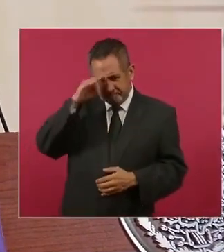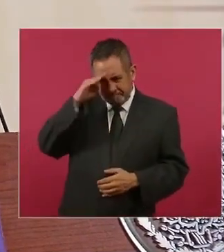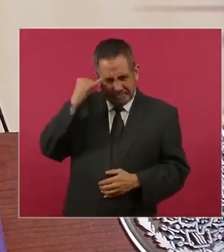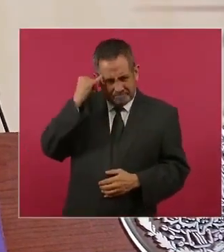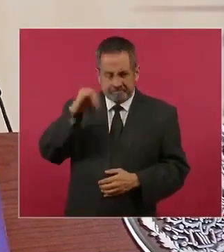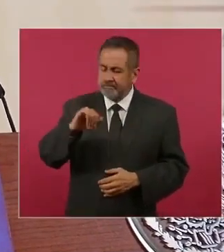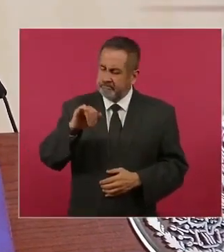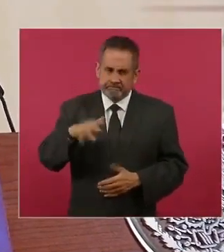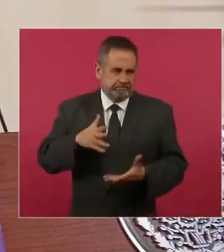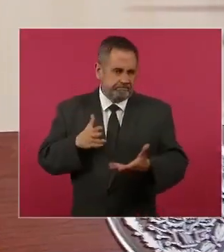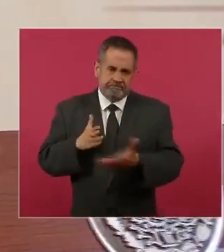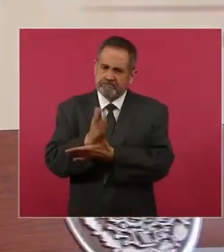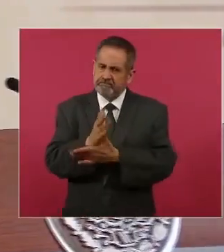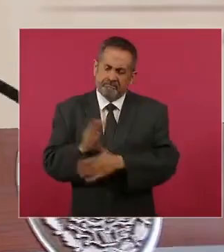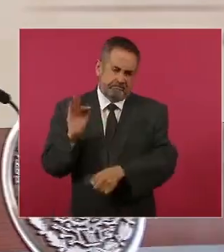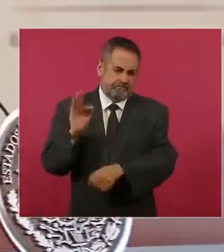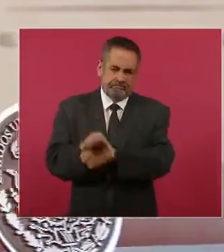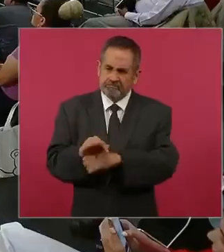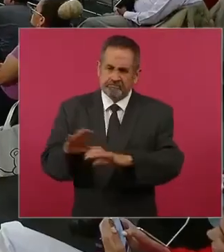porque esto